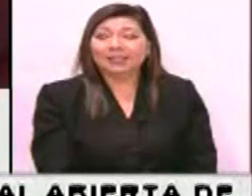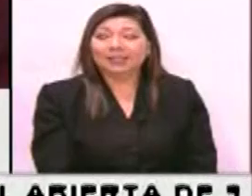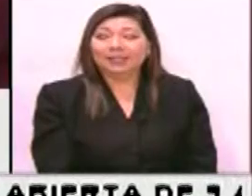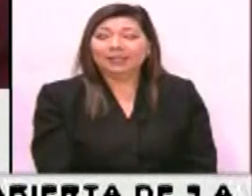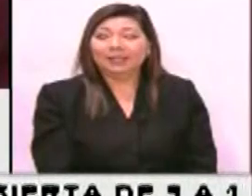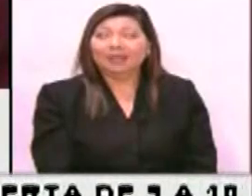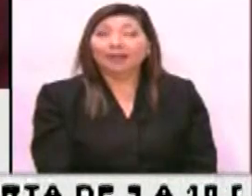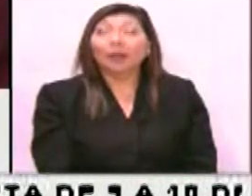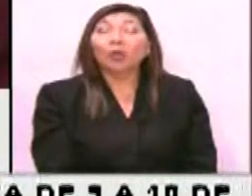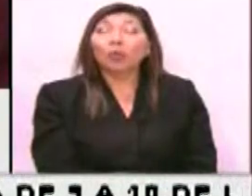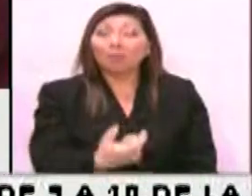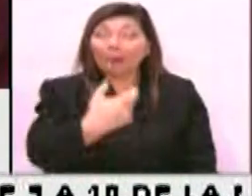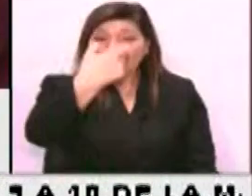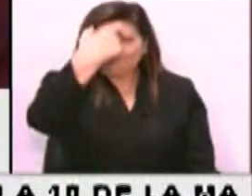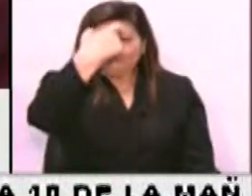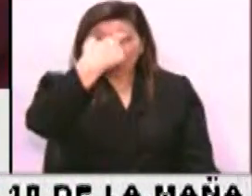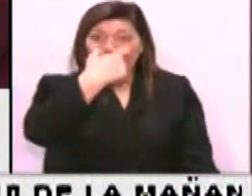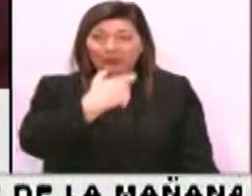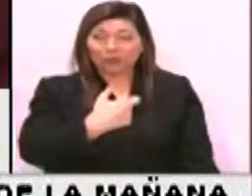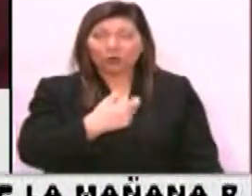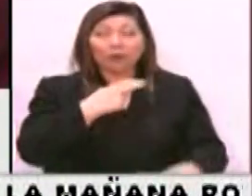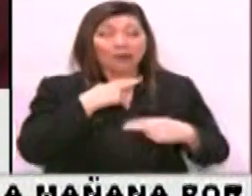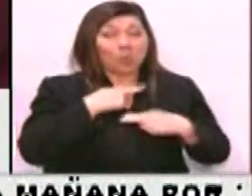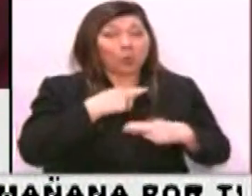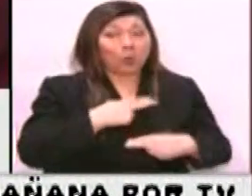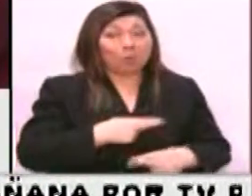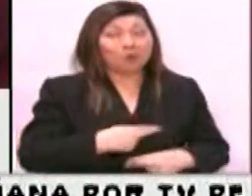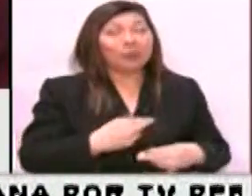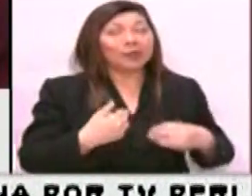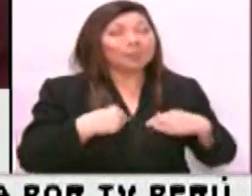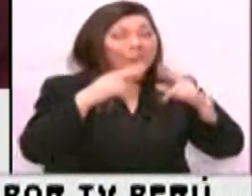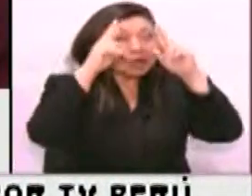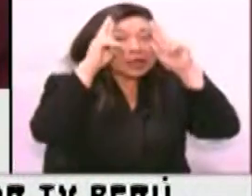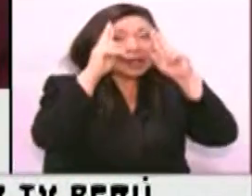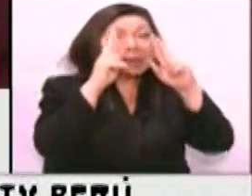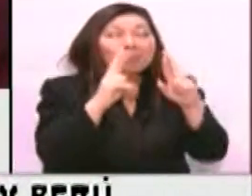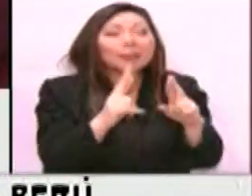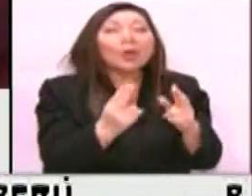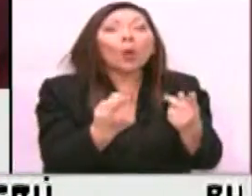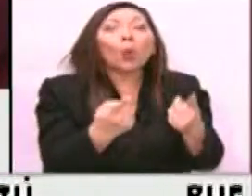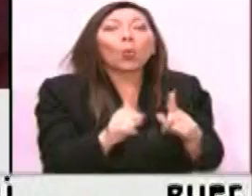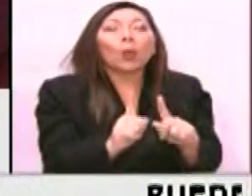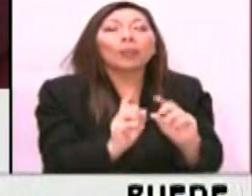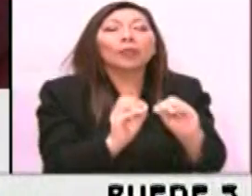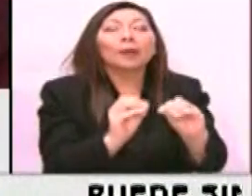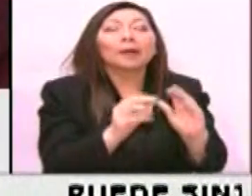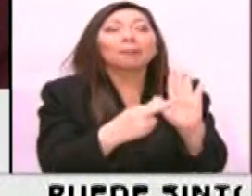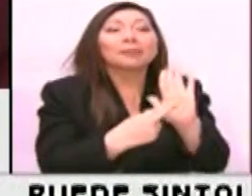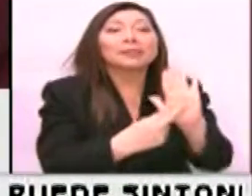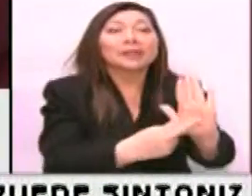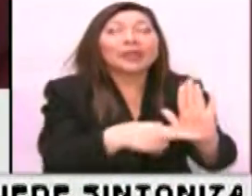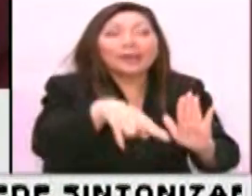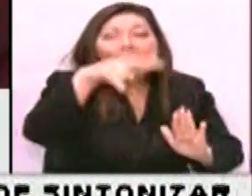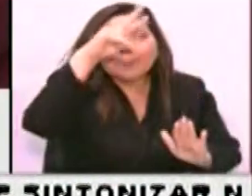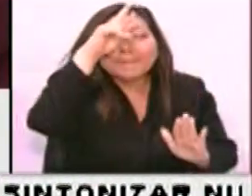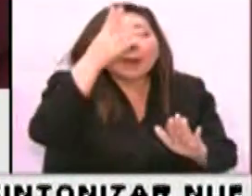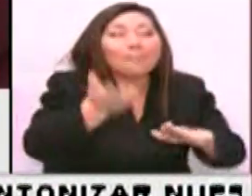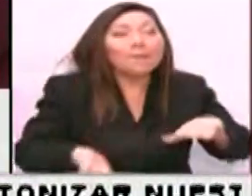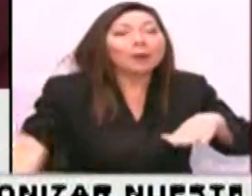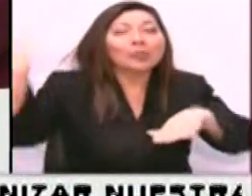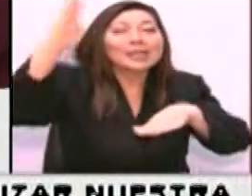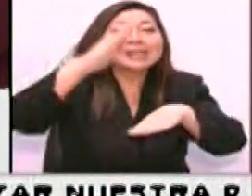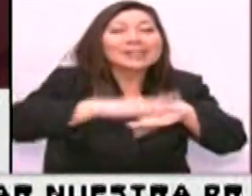ya que somos seres humanos, respetemos el deber, cuando representamos al pueblo, de estar por